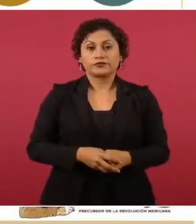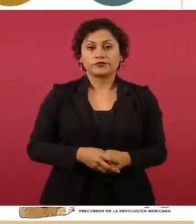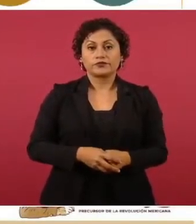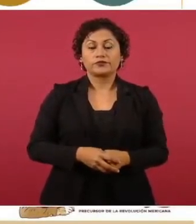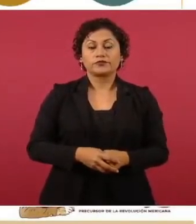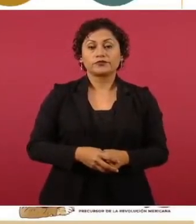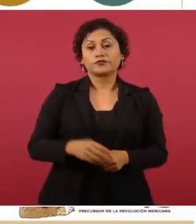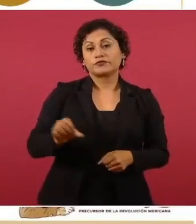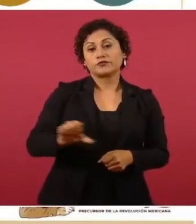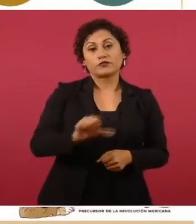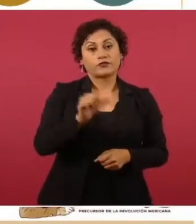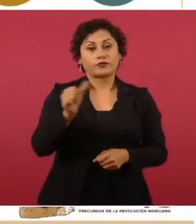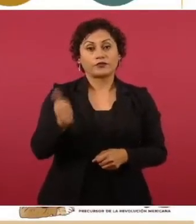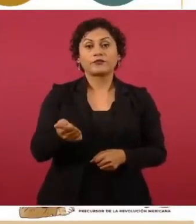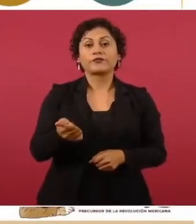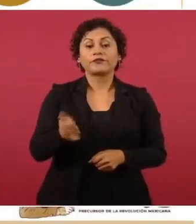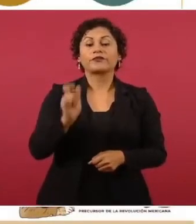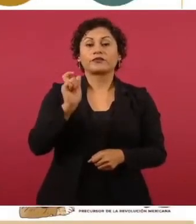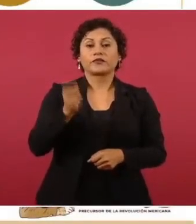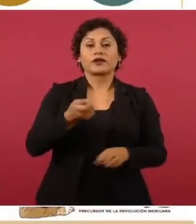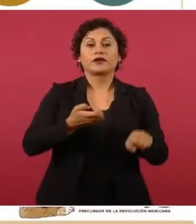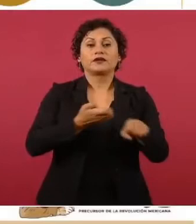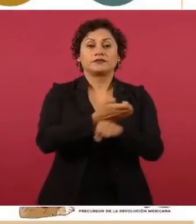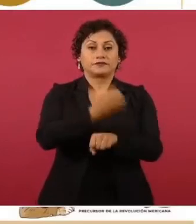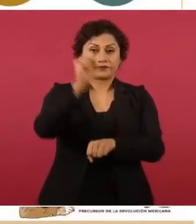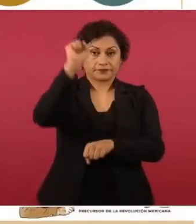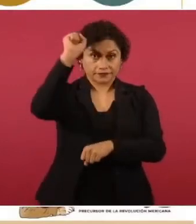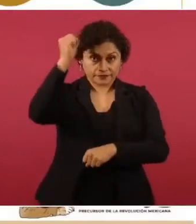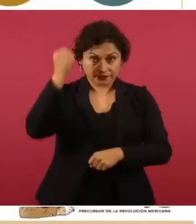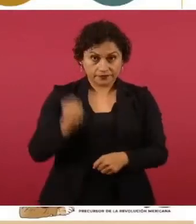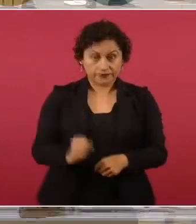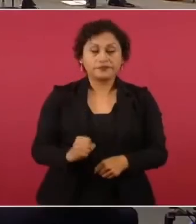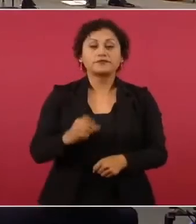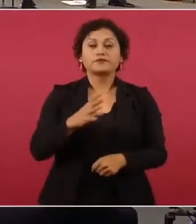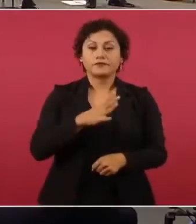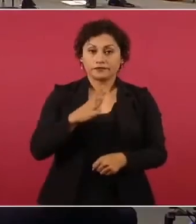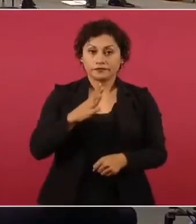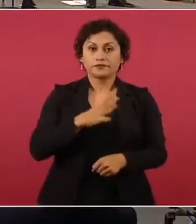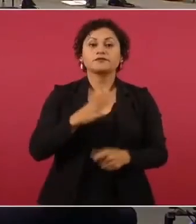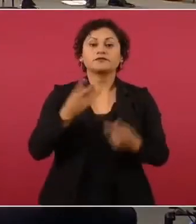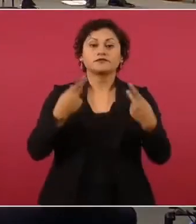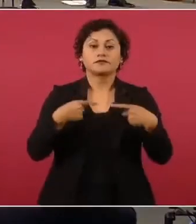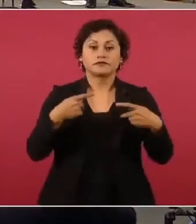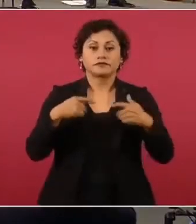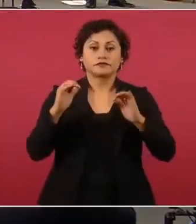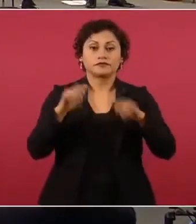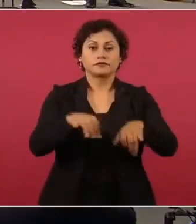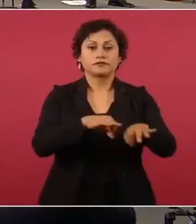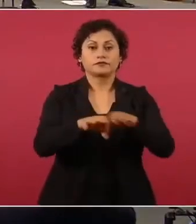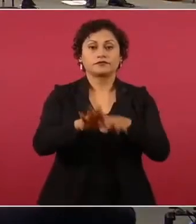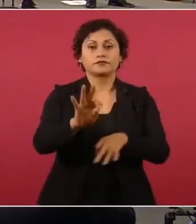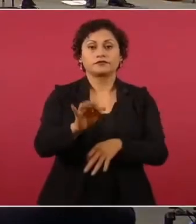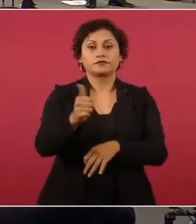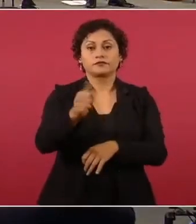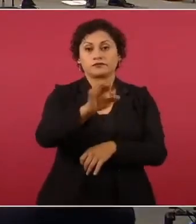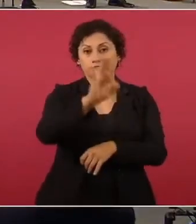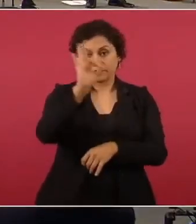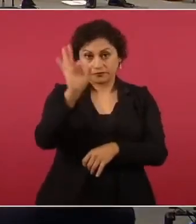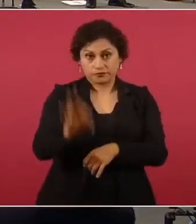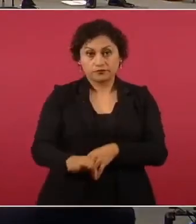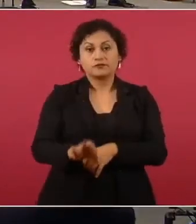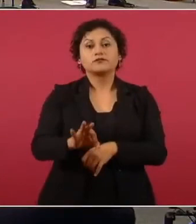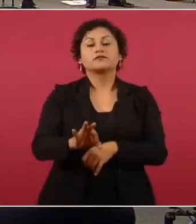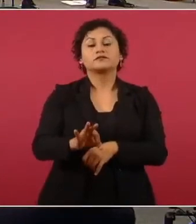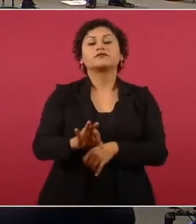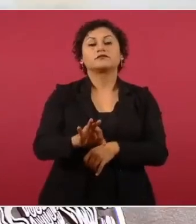la siguiente es la de Sinaloa, donde tenemos una cobertura de médicos especialistas del 46%, 43% para